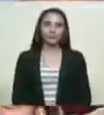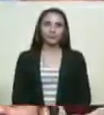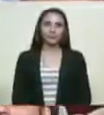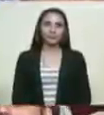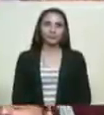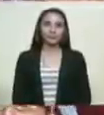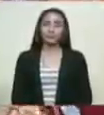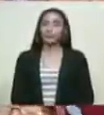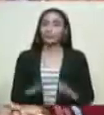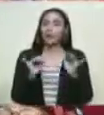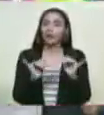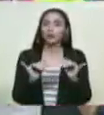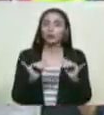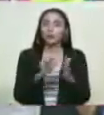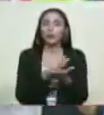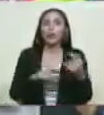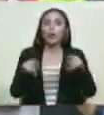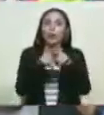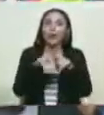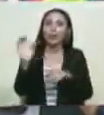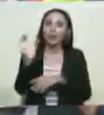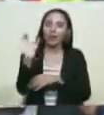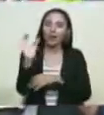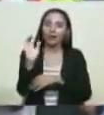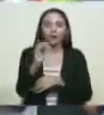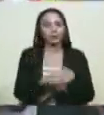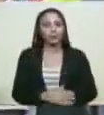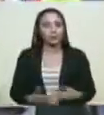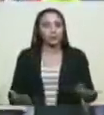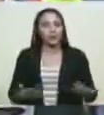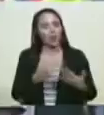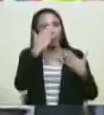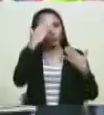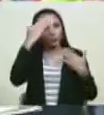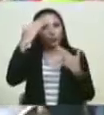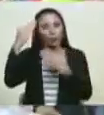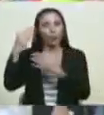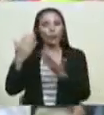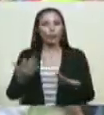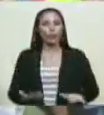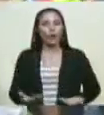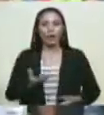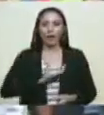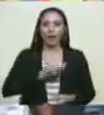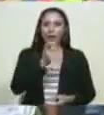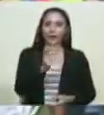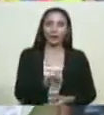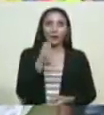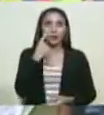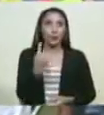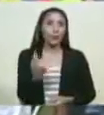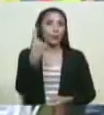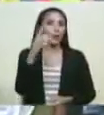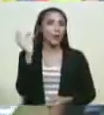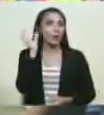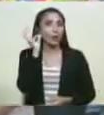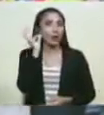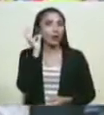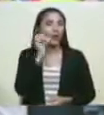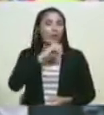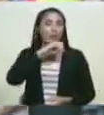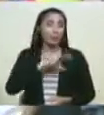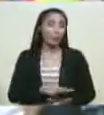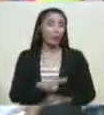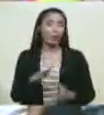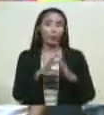Así debe ser Caracas. Quiero saludar a la alcaldesa, primera alcaldesa en la historia de